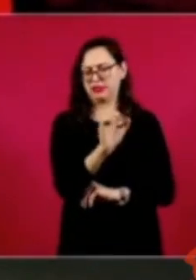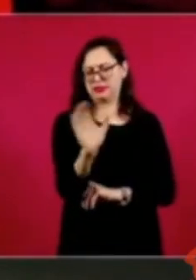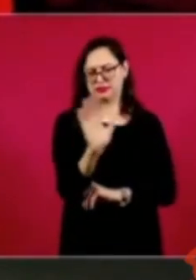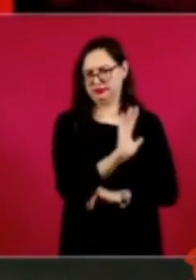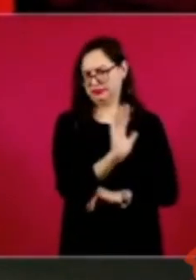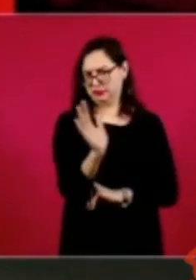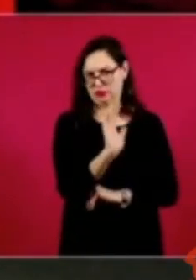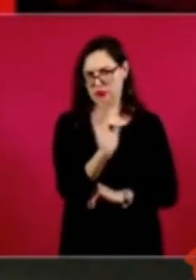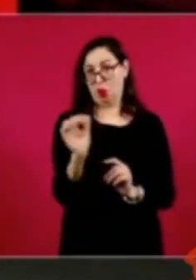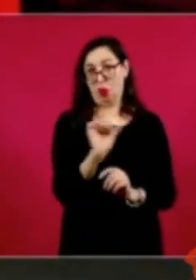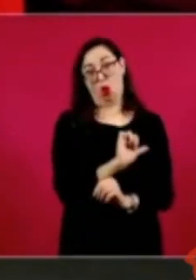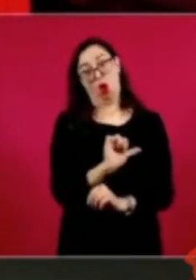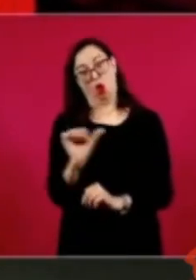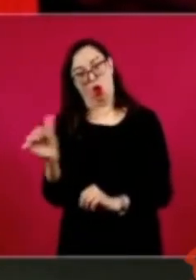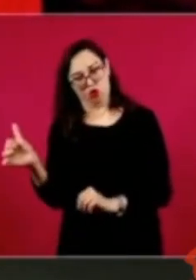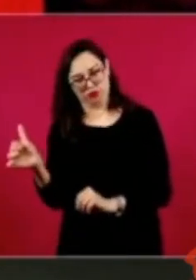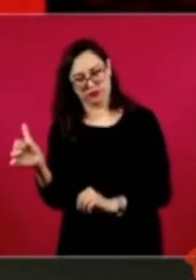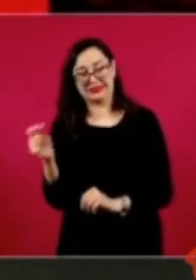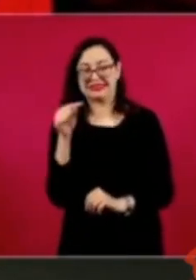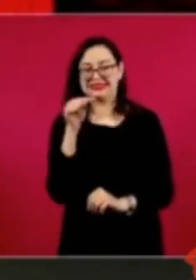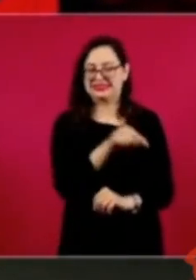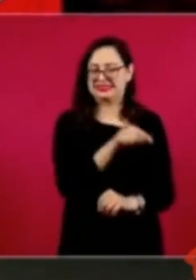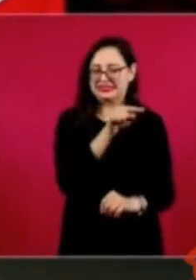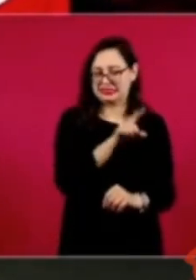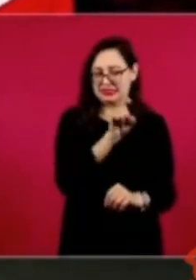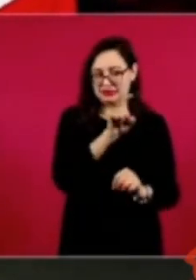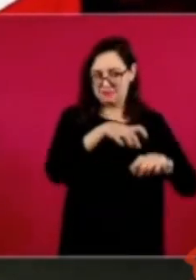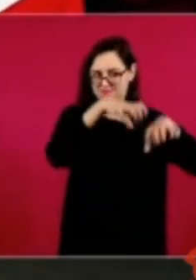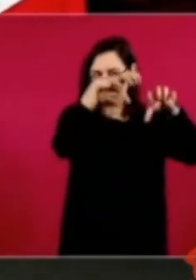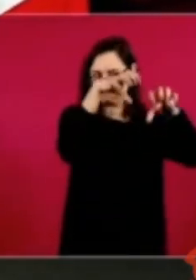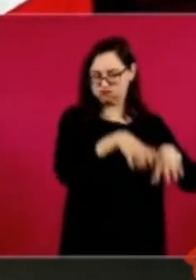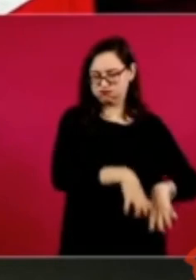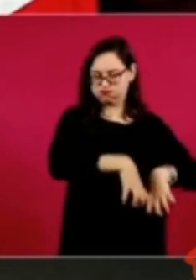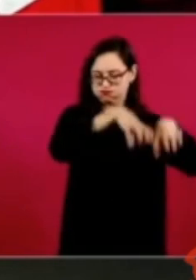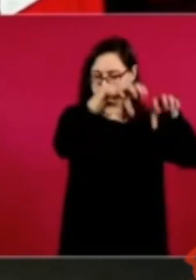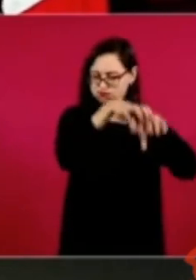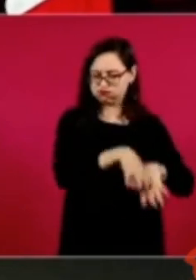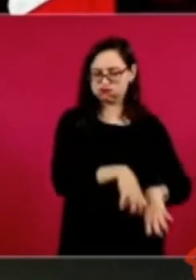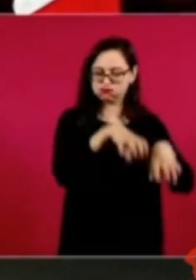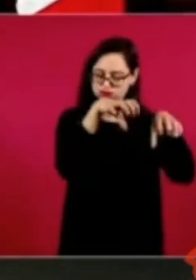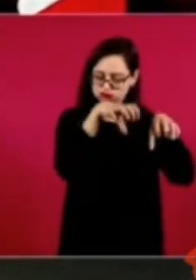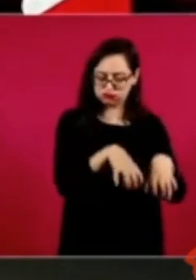aguas en Tlapa, ya se está atendiendo,